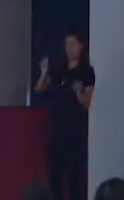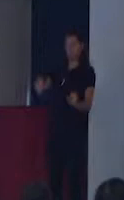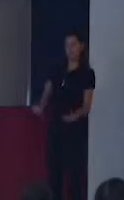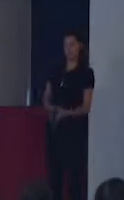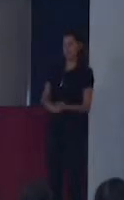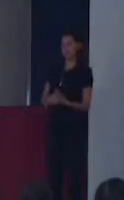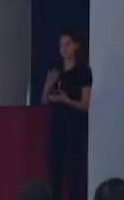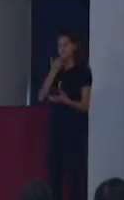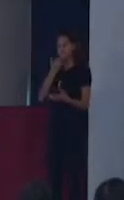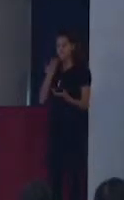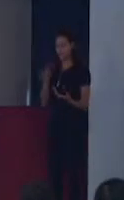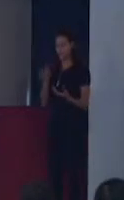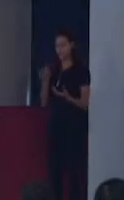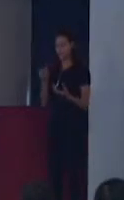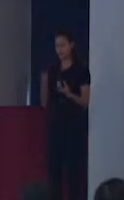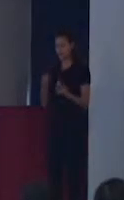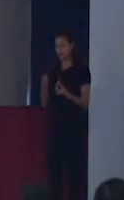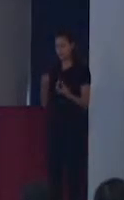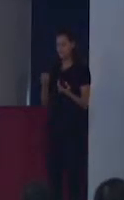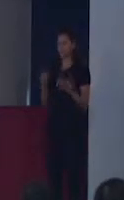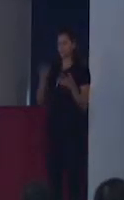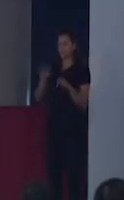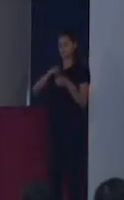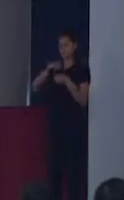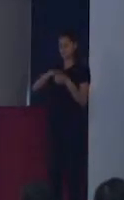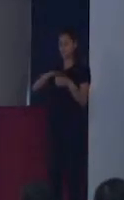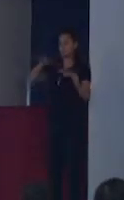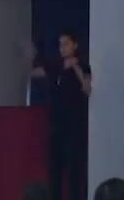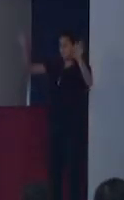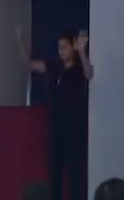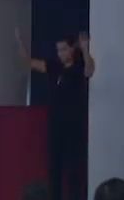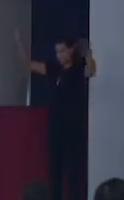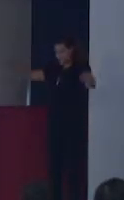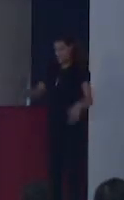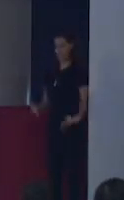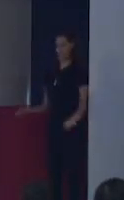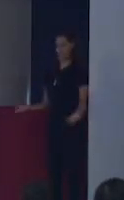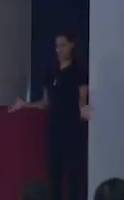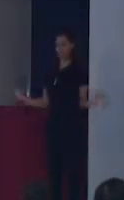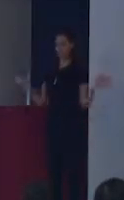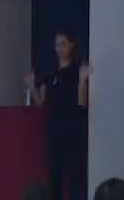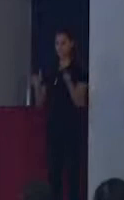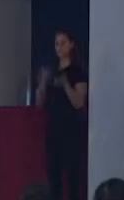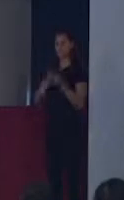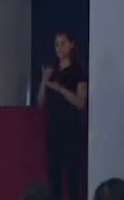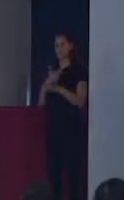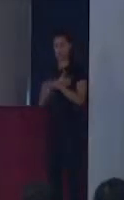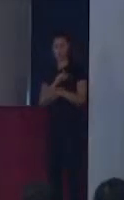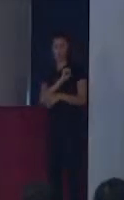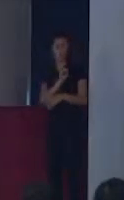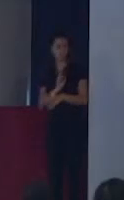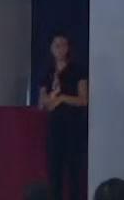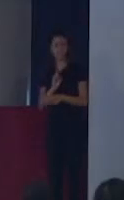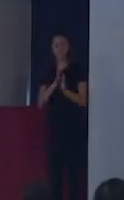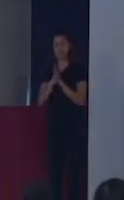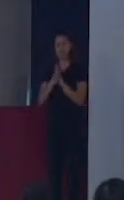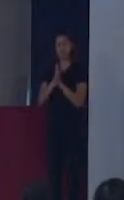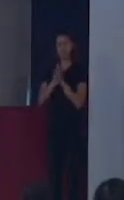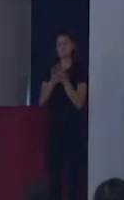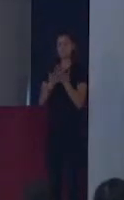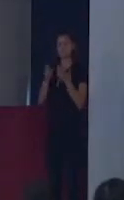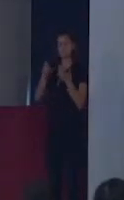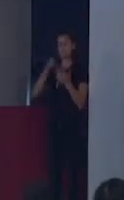digamos que la convocatoria es del distrito, y en lo que planteaba también los oponentes, articularse también con